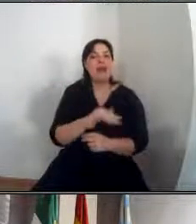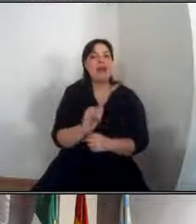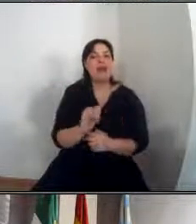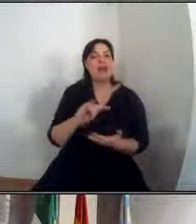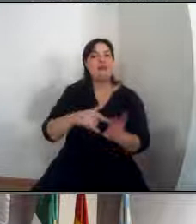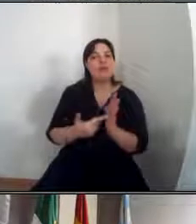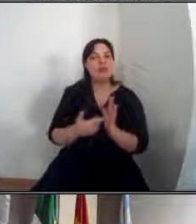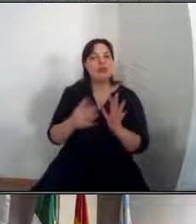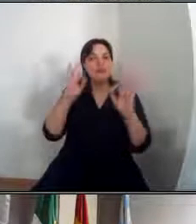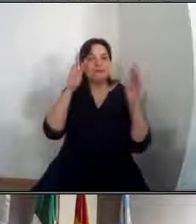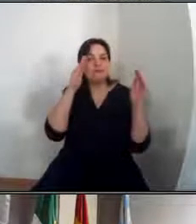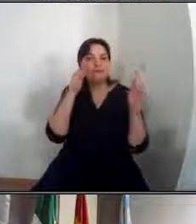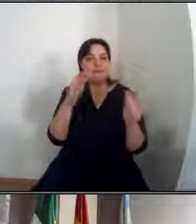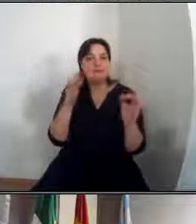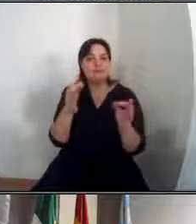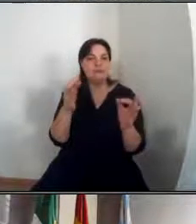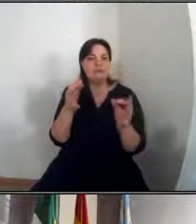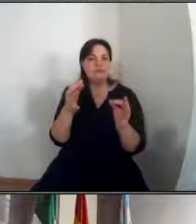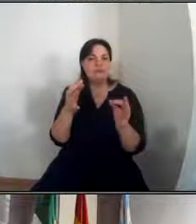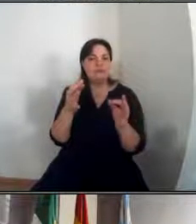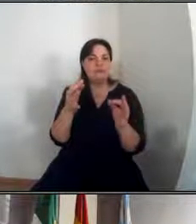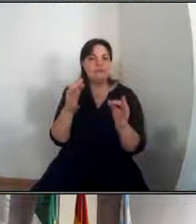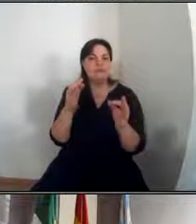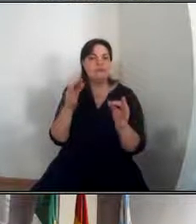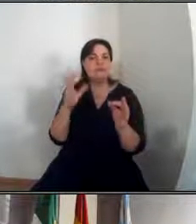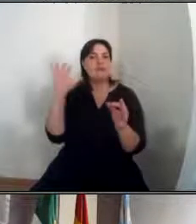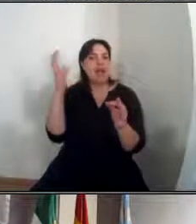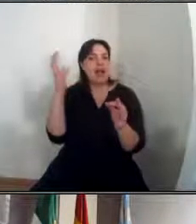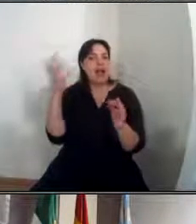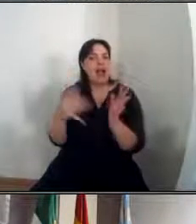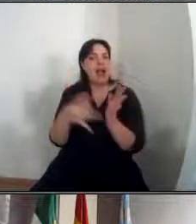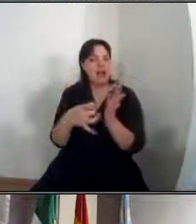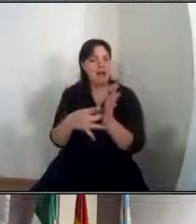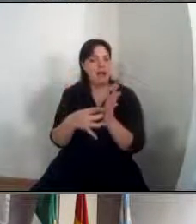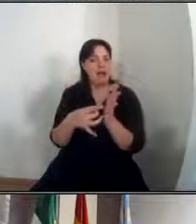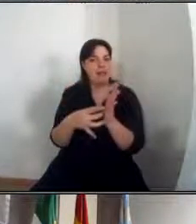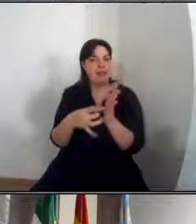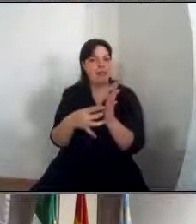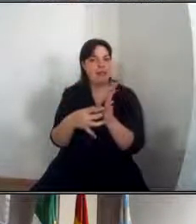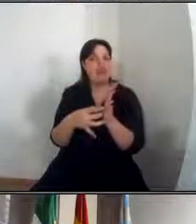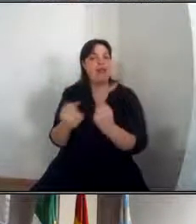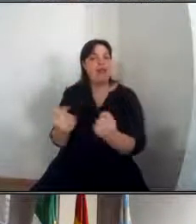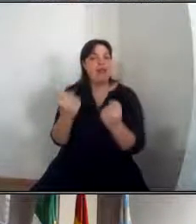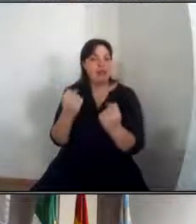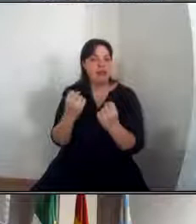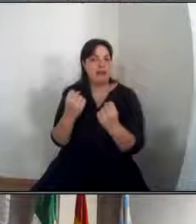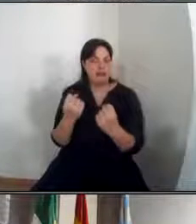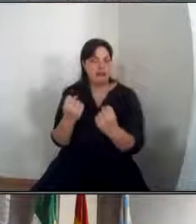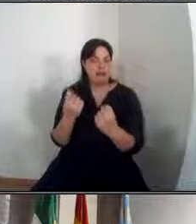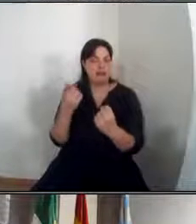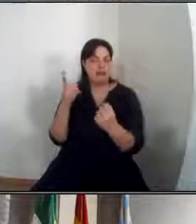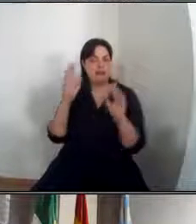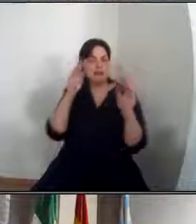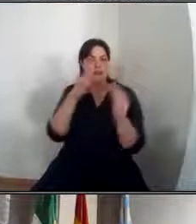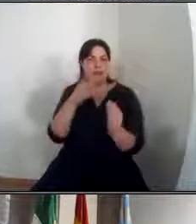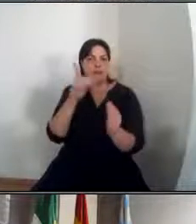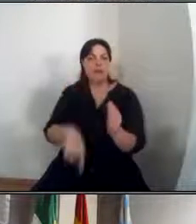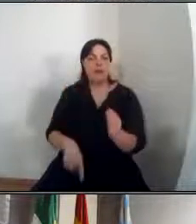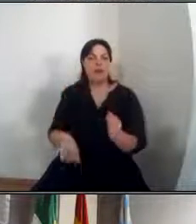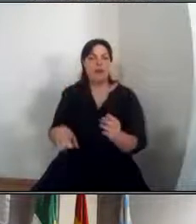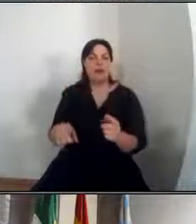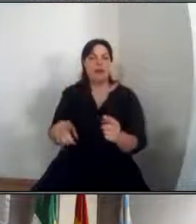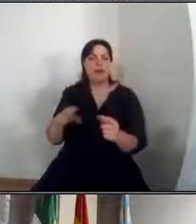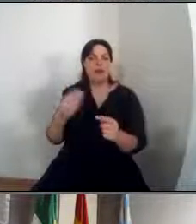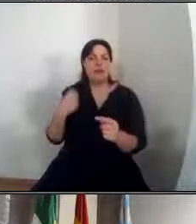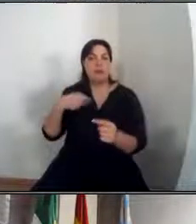proyectos pues dirigidos a esa eficiencia energética, como decía Miguel, o también a ese